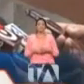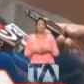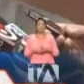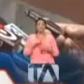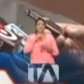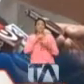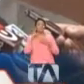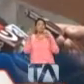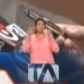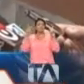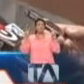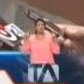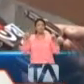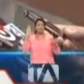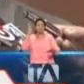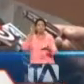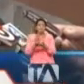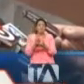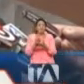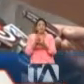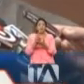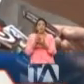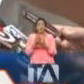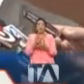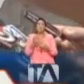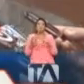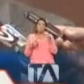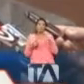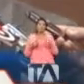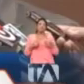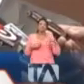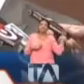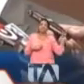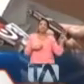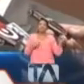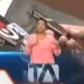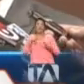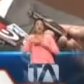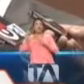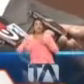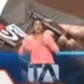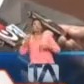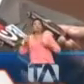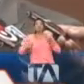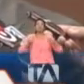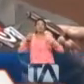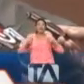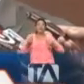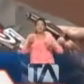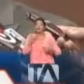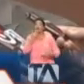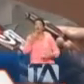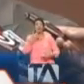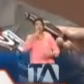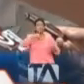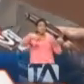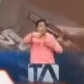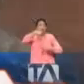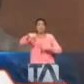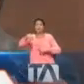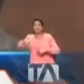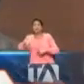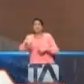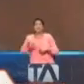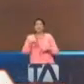ahorita que se suspende por lo que está en calidad de prófugo nuestro defendido. Nosotros como abogados no podemos tampoco, bajo qué garantías, decirle que regrese en ese